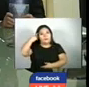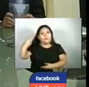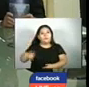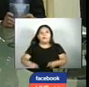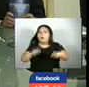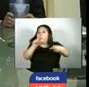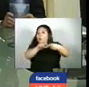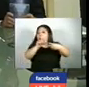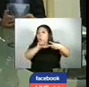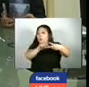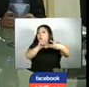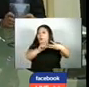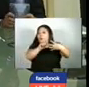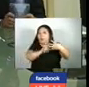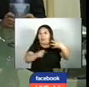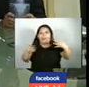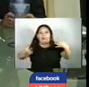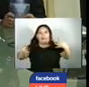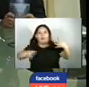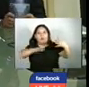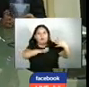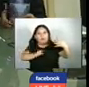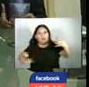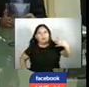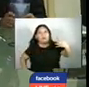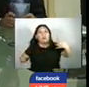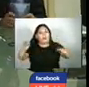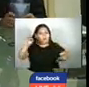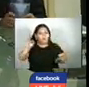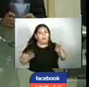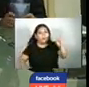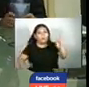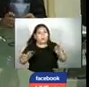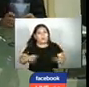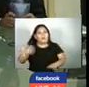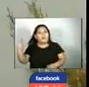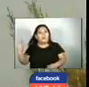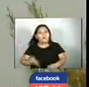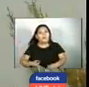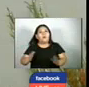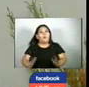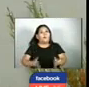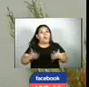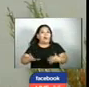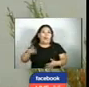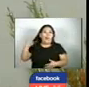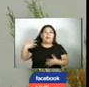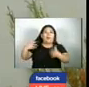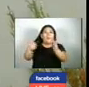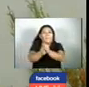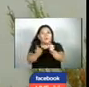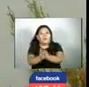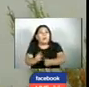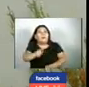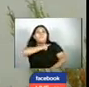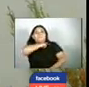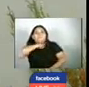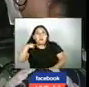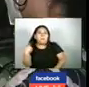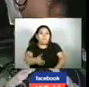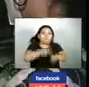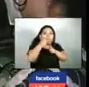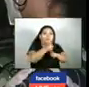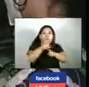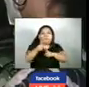Esta sería la ruta a seguir en El Salvador para cumplir con una justicia transicional ante los hechos de lesa humanidad cometidos durante el conflicto